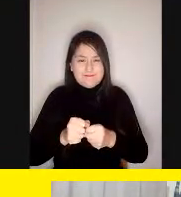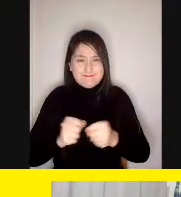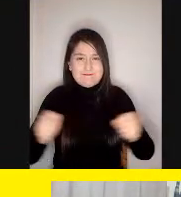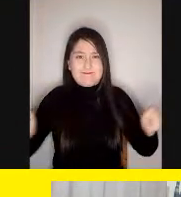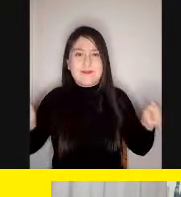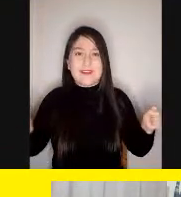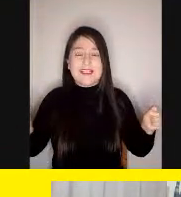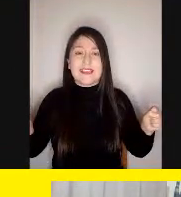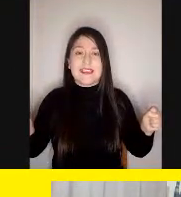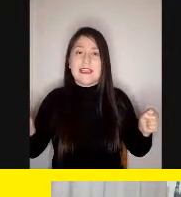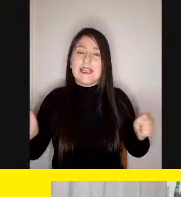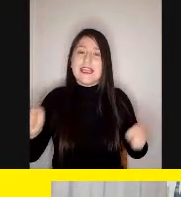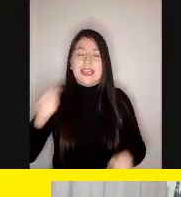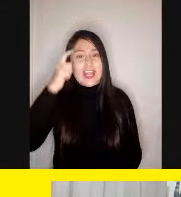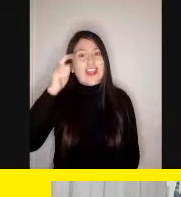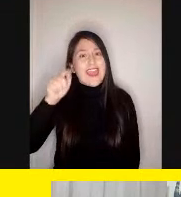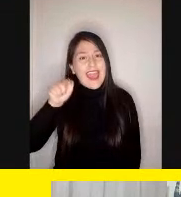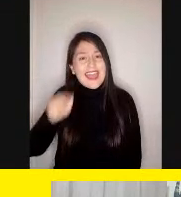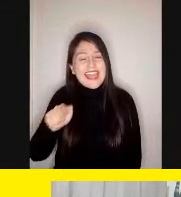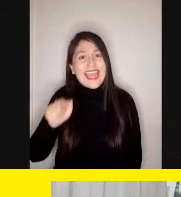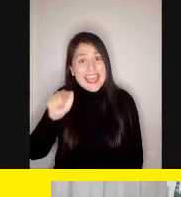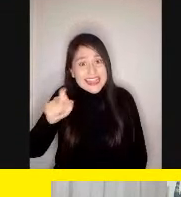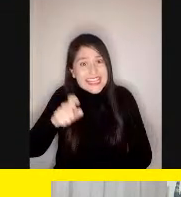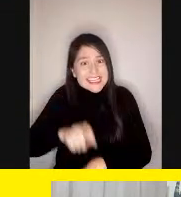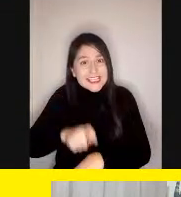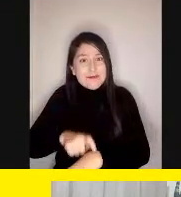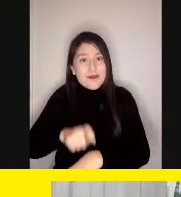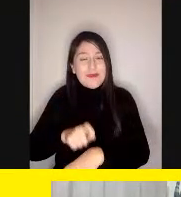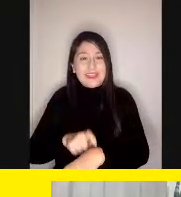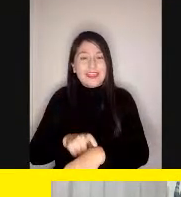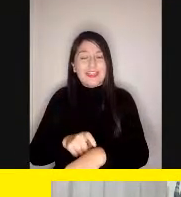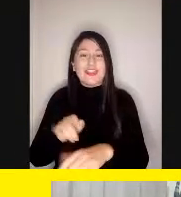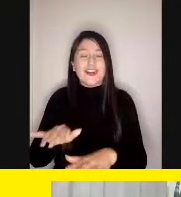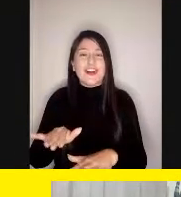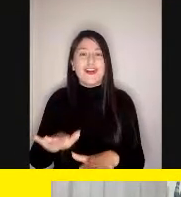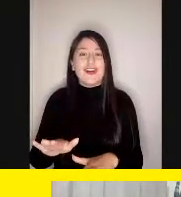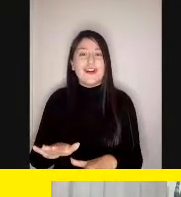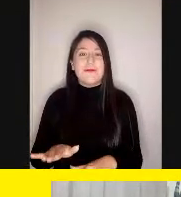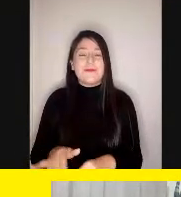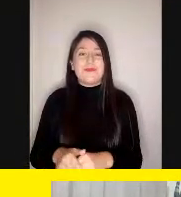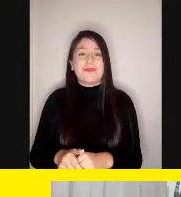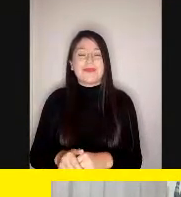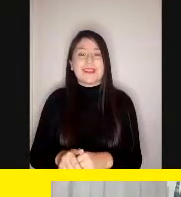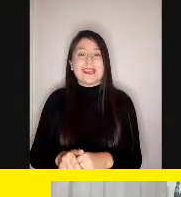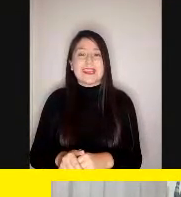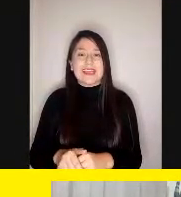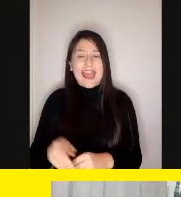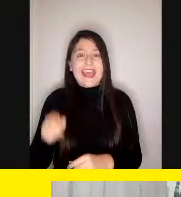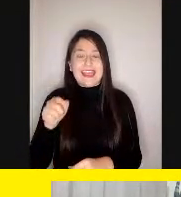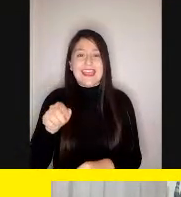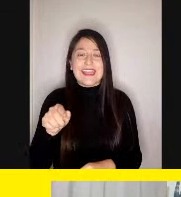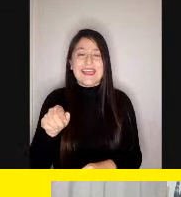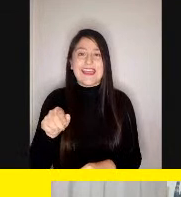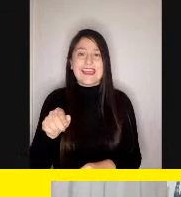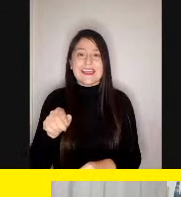creo que es allí, en ese momento, cuando se llega al mar y se consigue hacer un